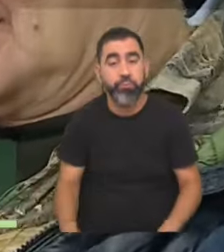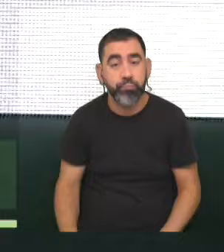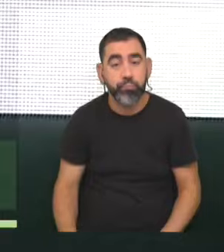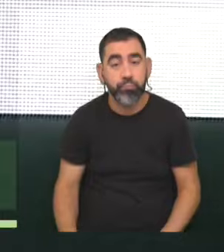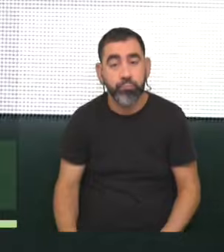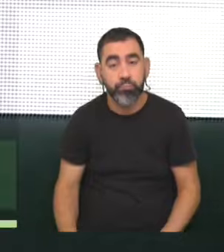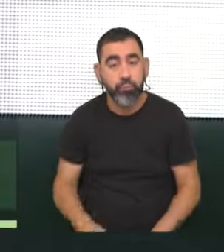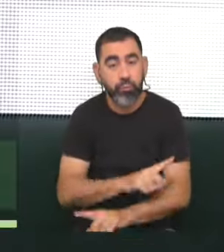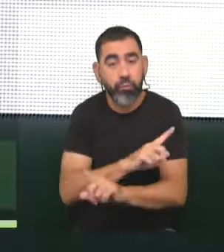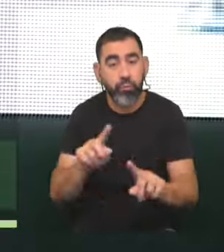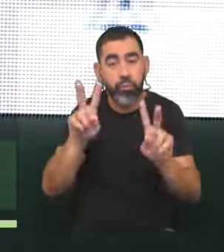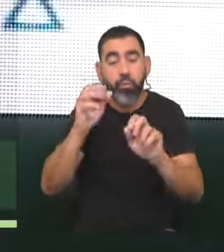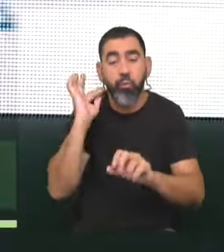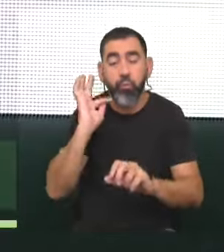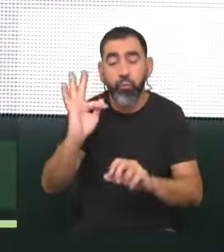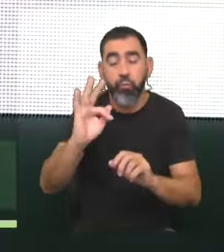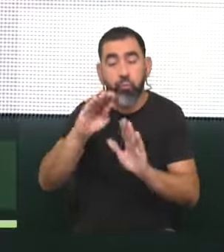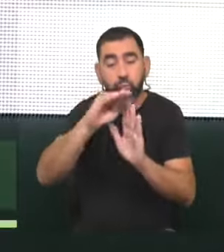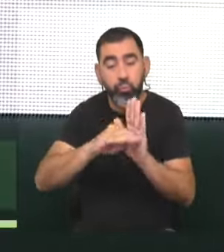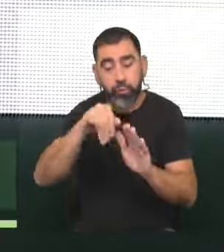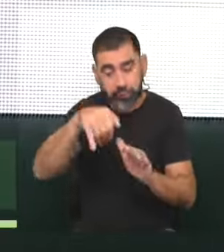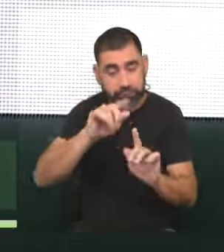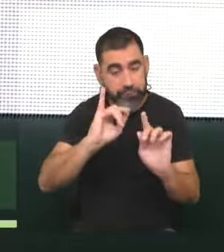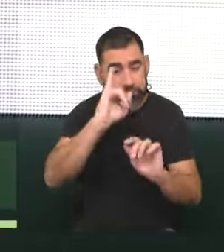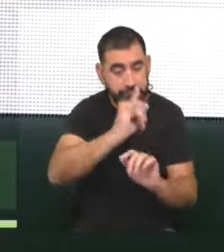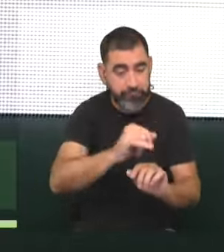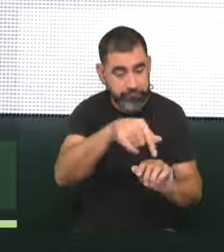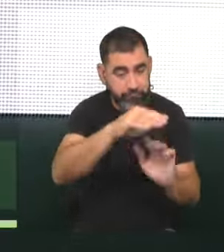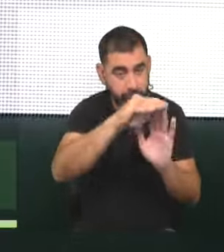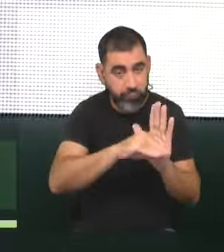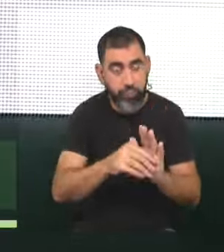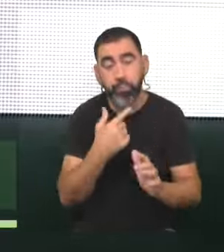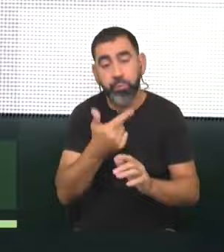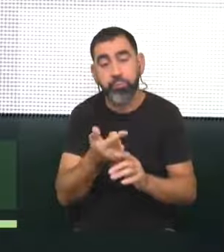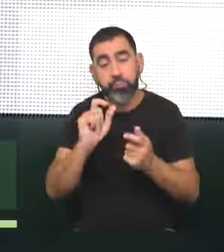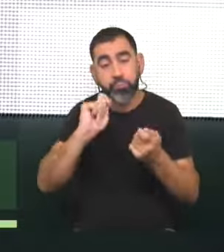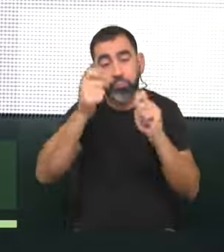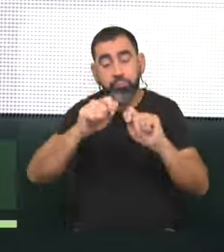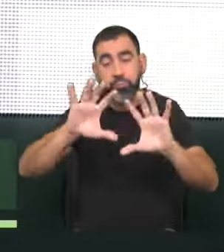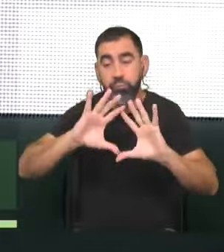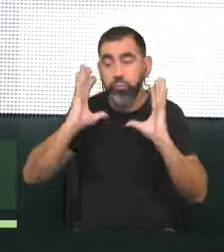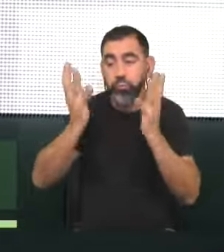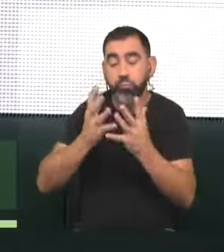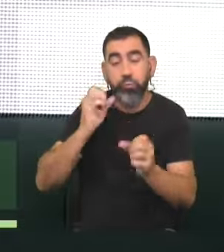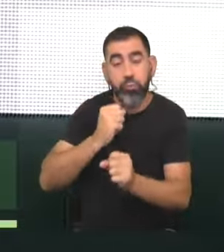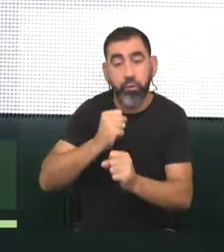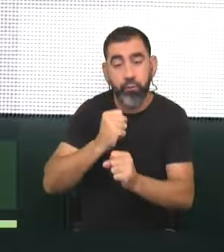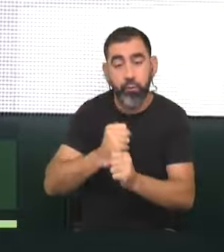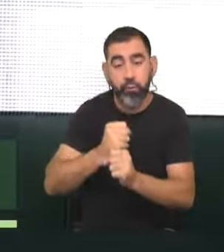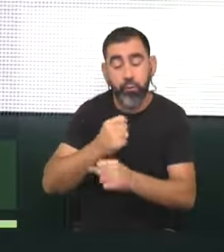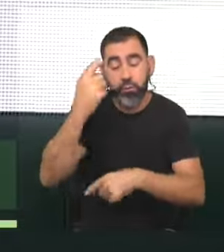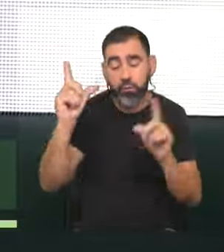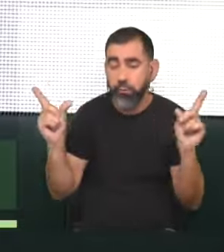no esa mirada de futuro que el programa da con referencia por ejemplo a los cambios en el mundo del trabajo y a las